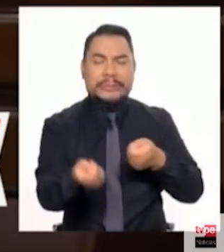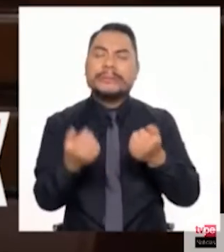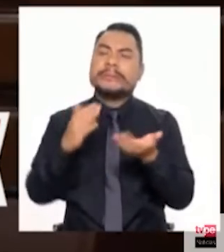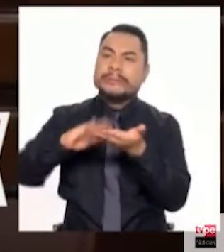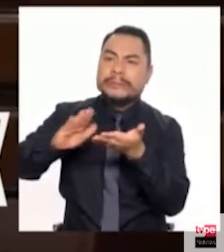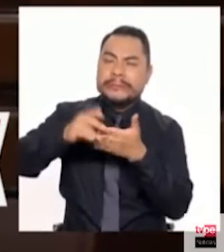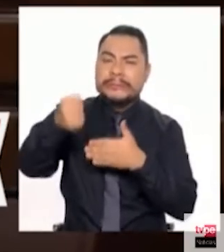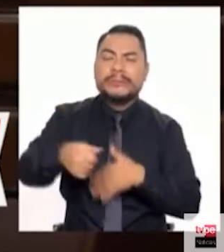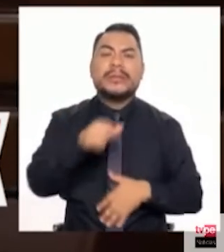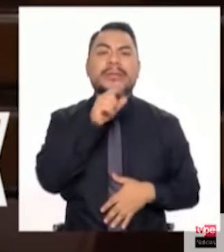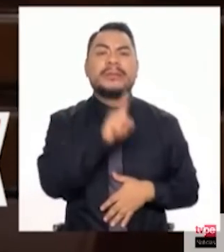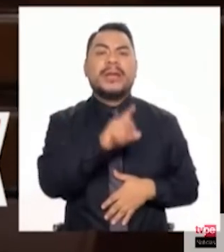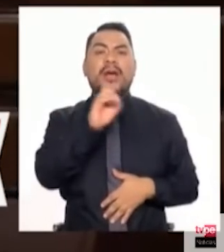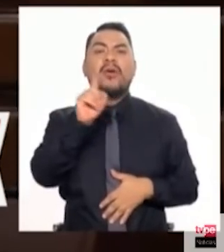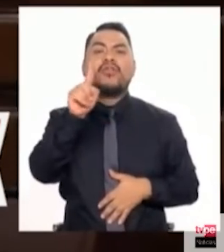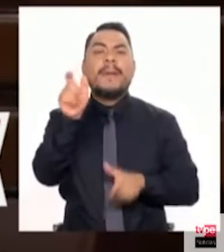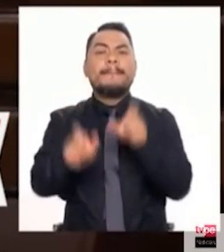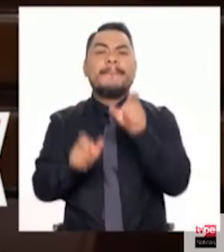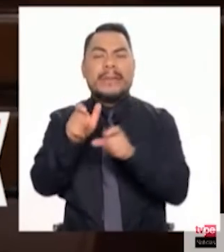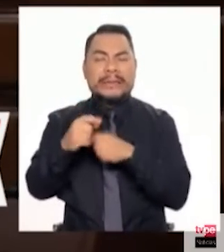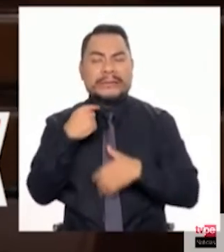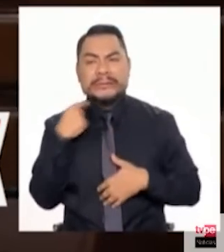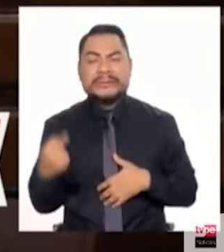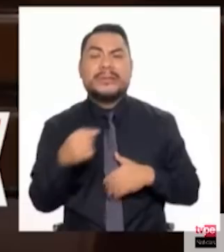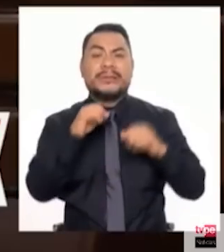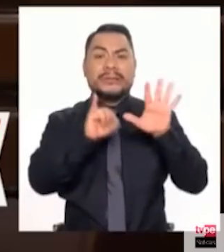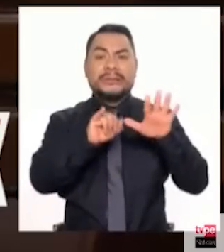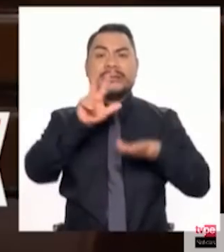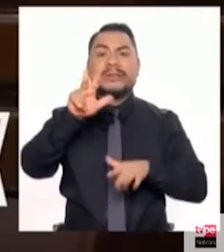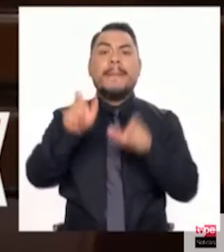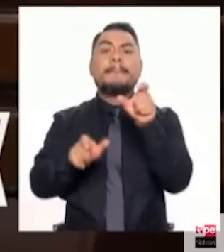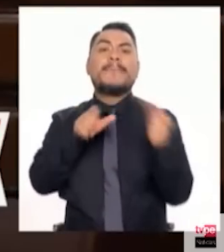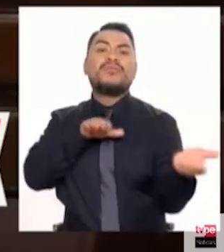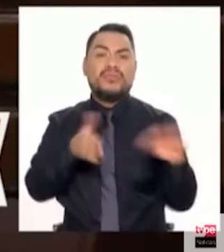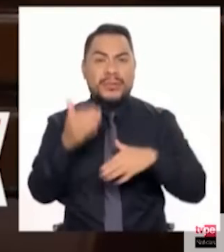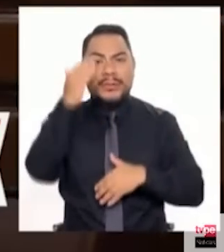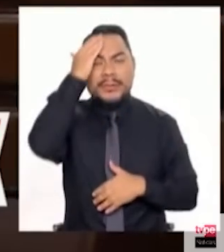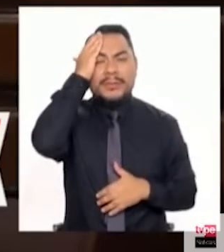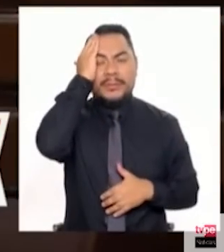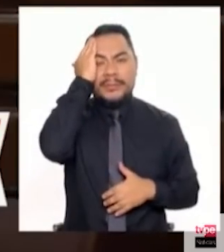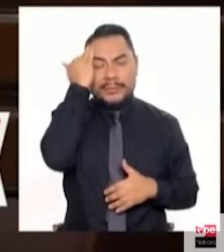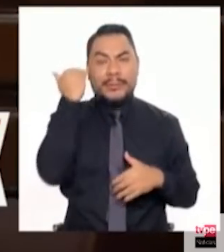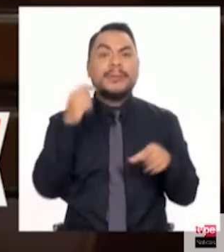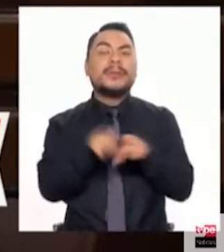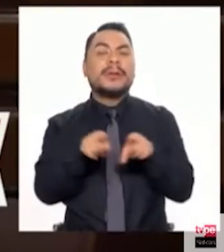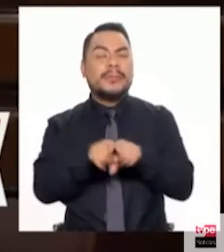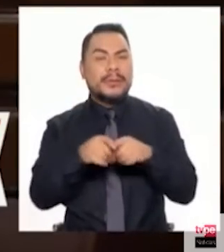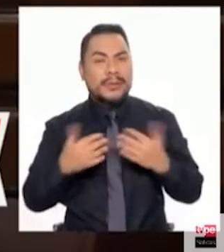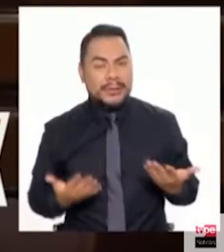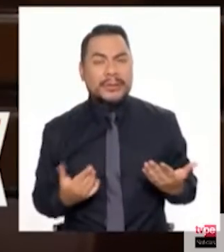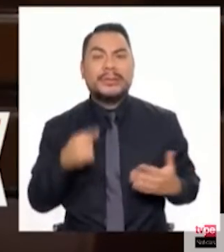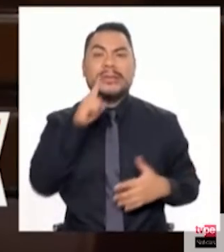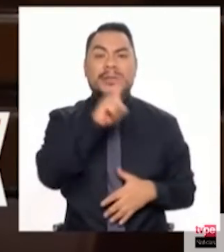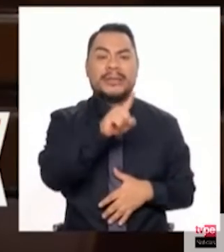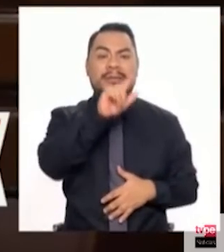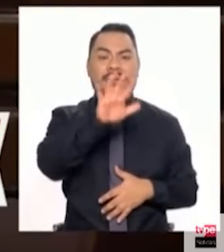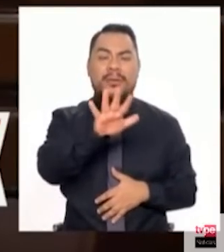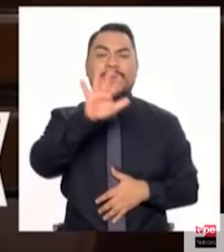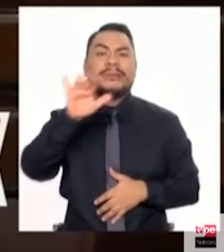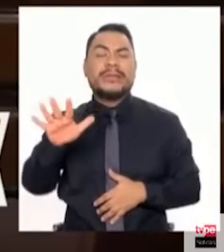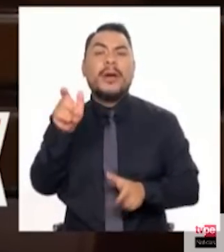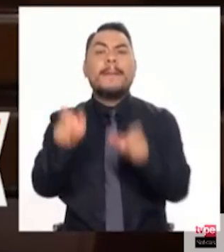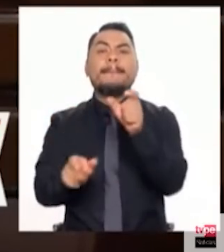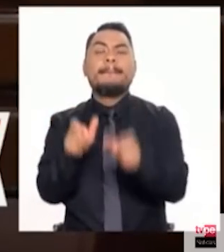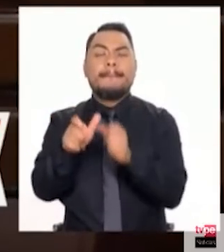a 111 deudos de 63 personas fallecidas también 155